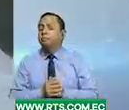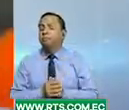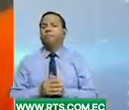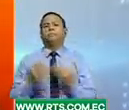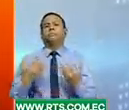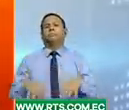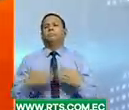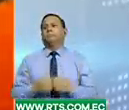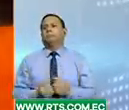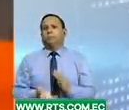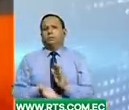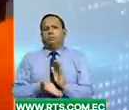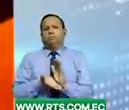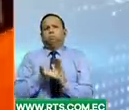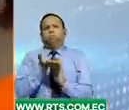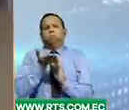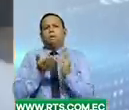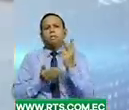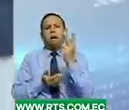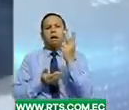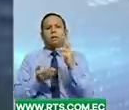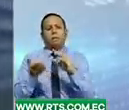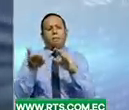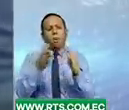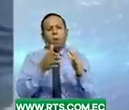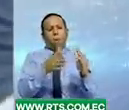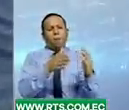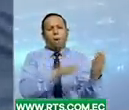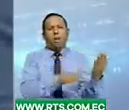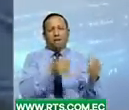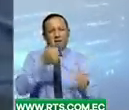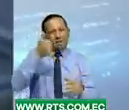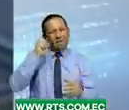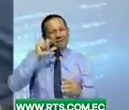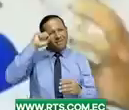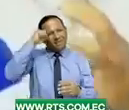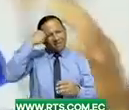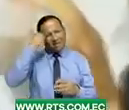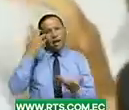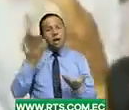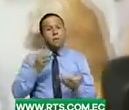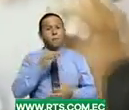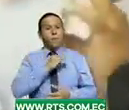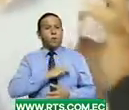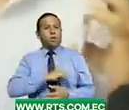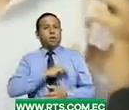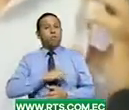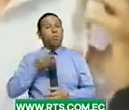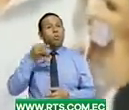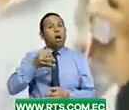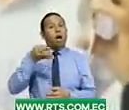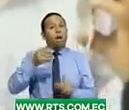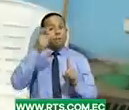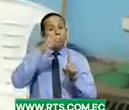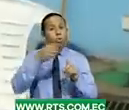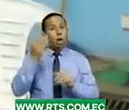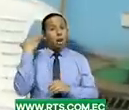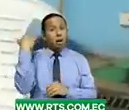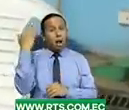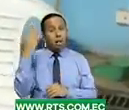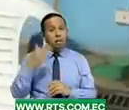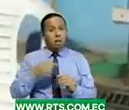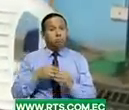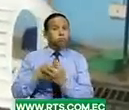que ascienden a 3 las víctimas mortales tras el atentado que sufrió el alcalde del Cantón Durán.